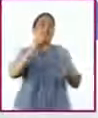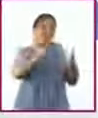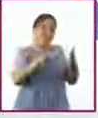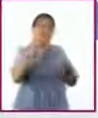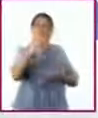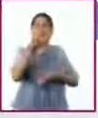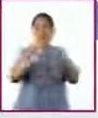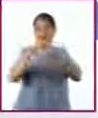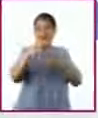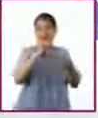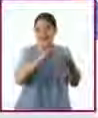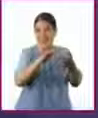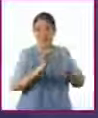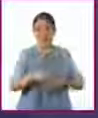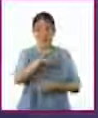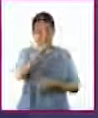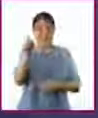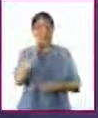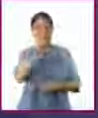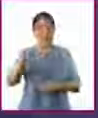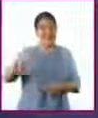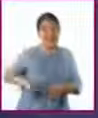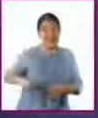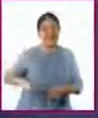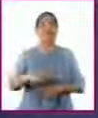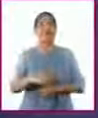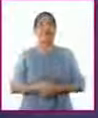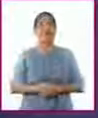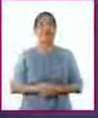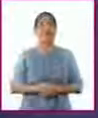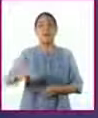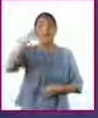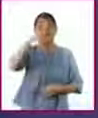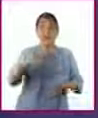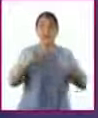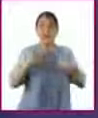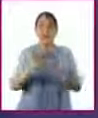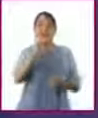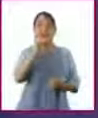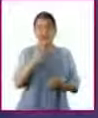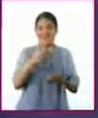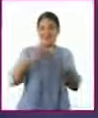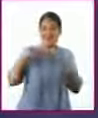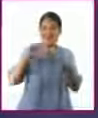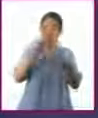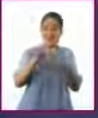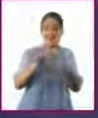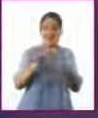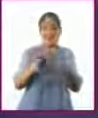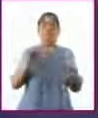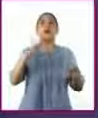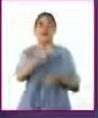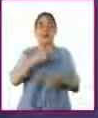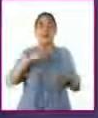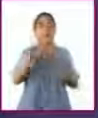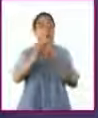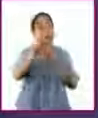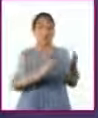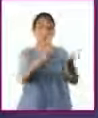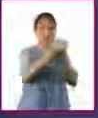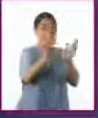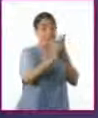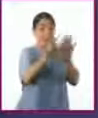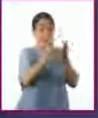obras. ¿A ustedes también? Para entender lo anterior, hay que tener en cuenta que tanto en la biblioteca física como en la